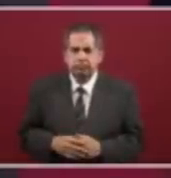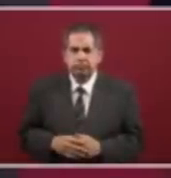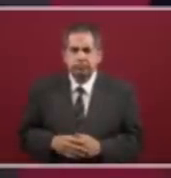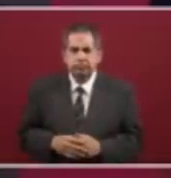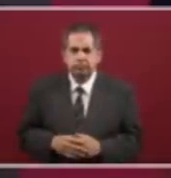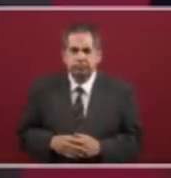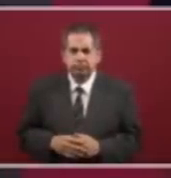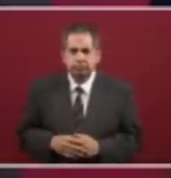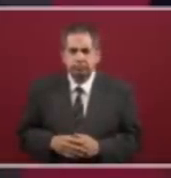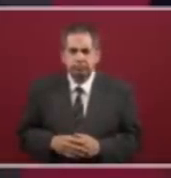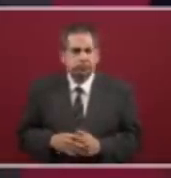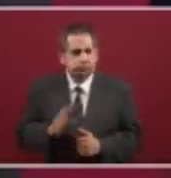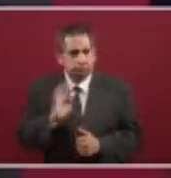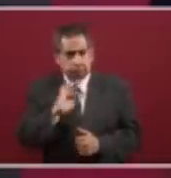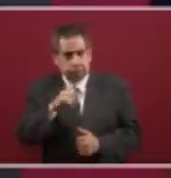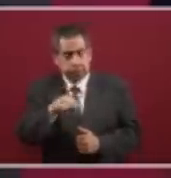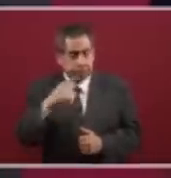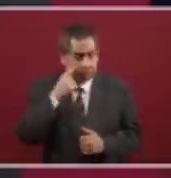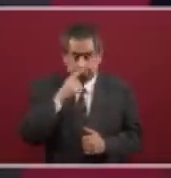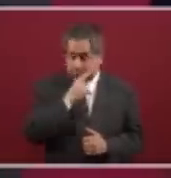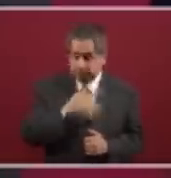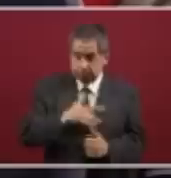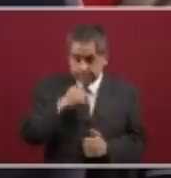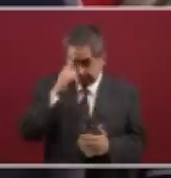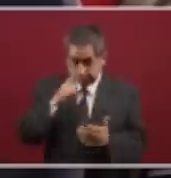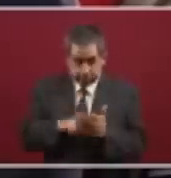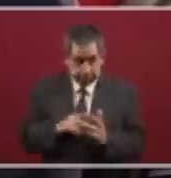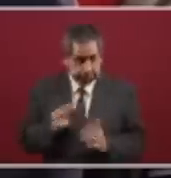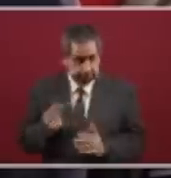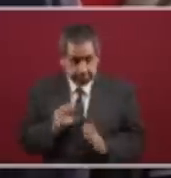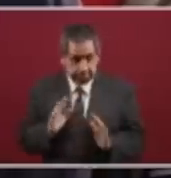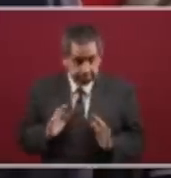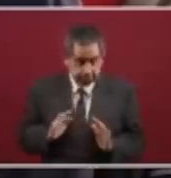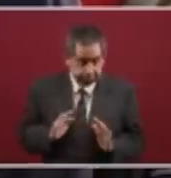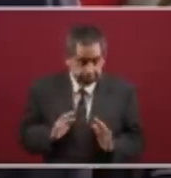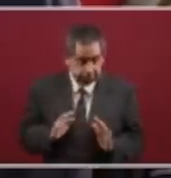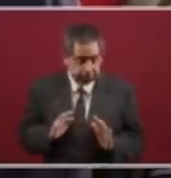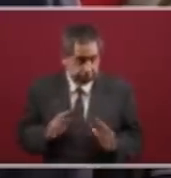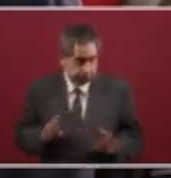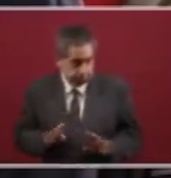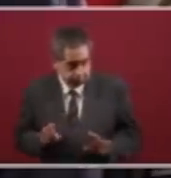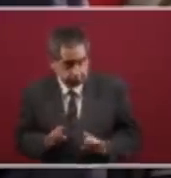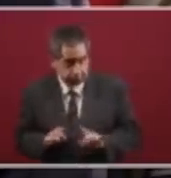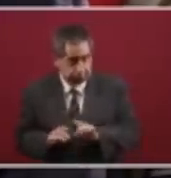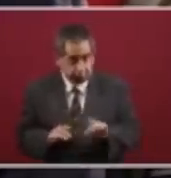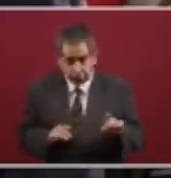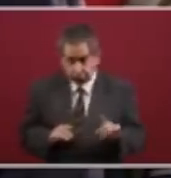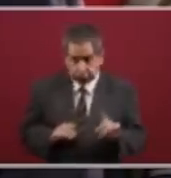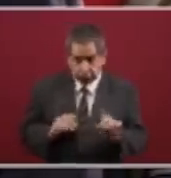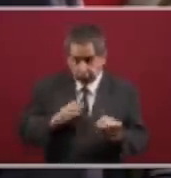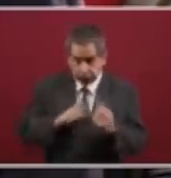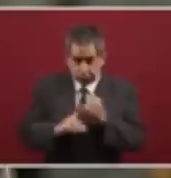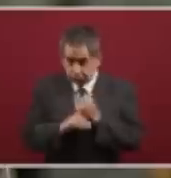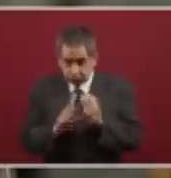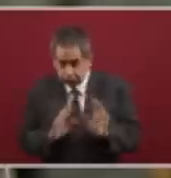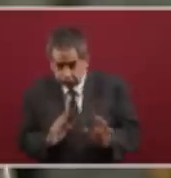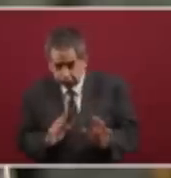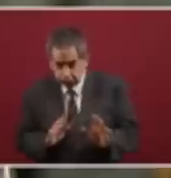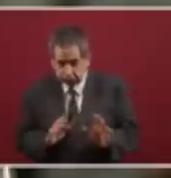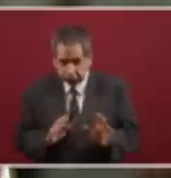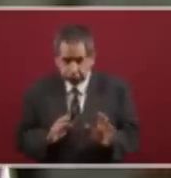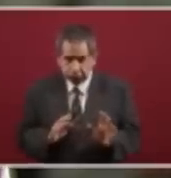no creen que esté conveniente y no tienen ellos